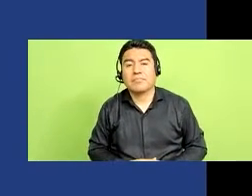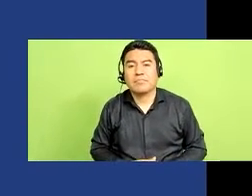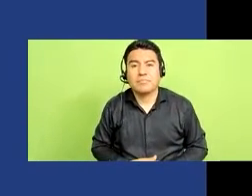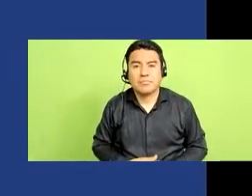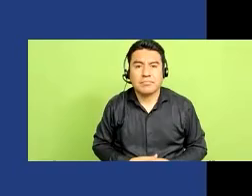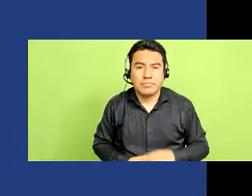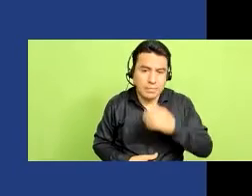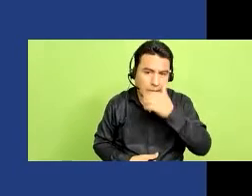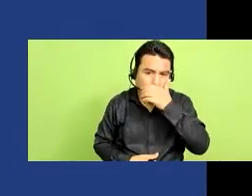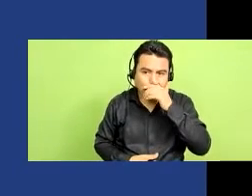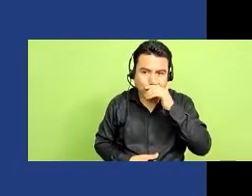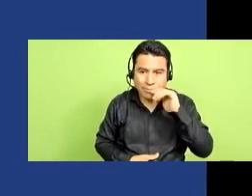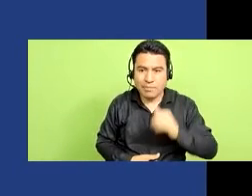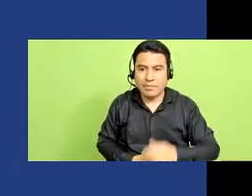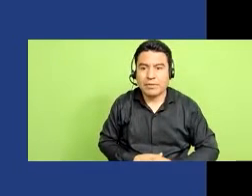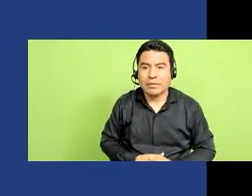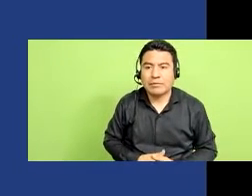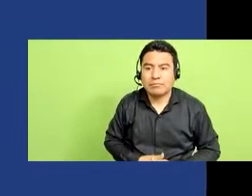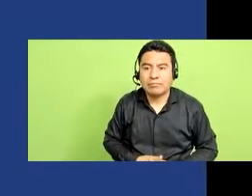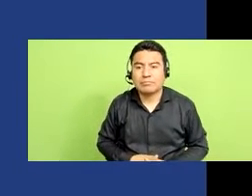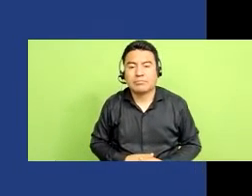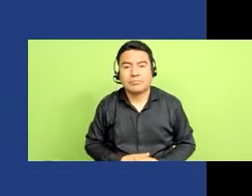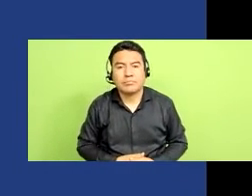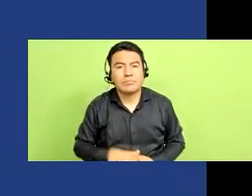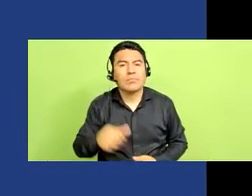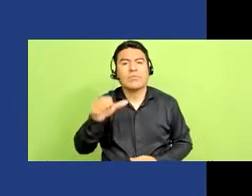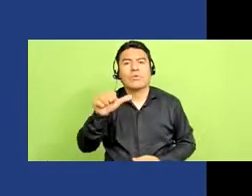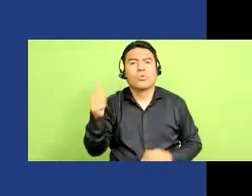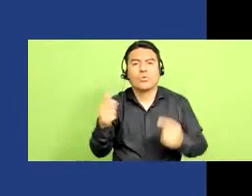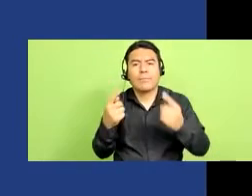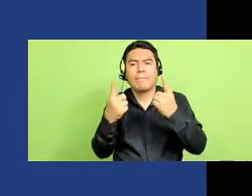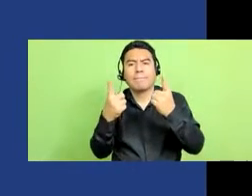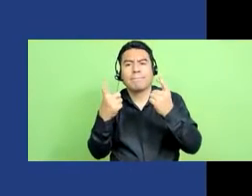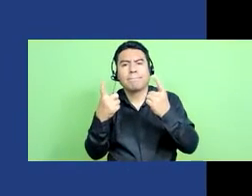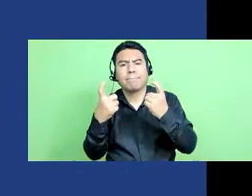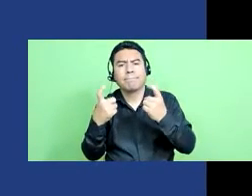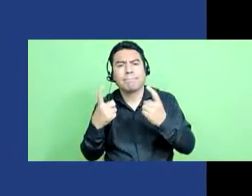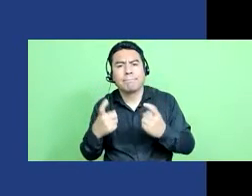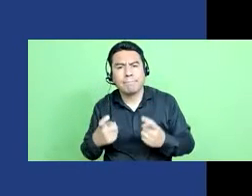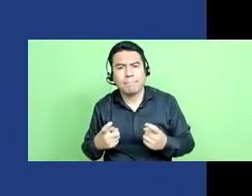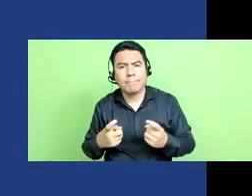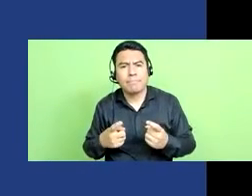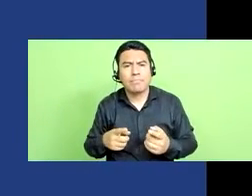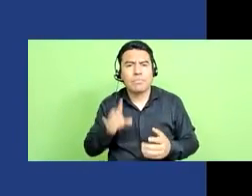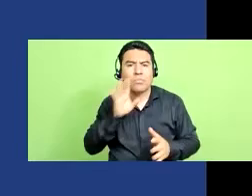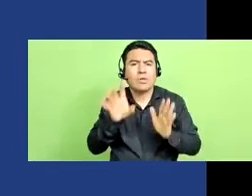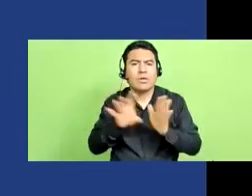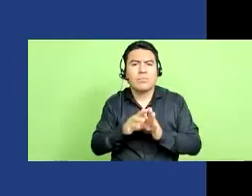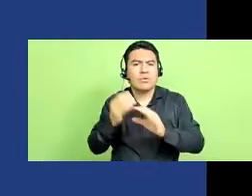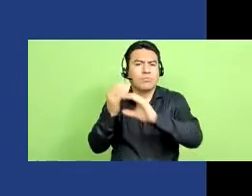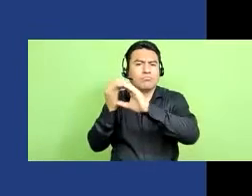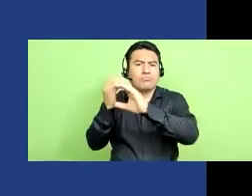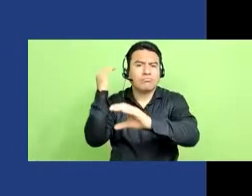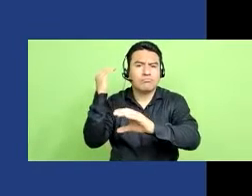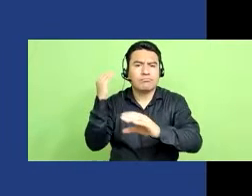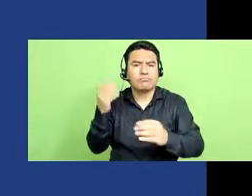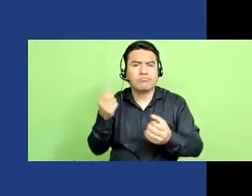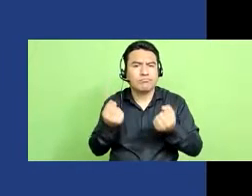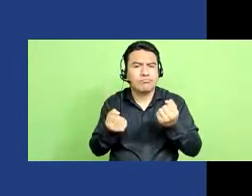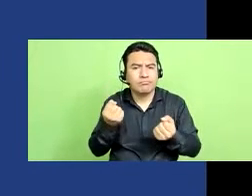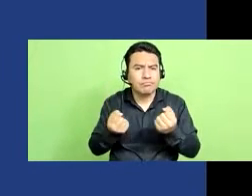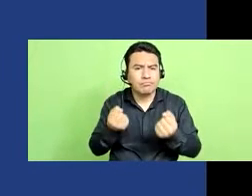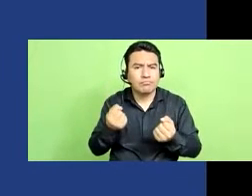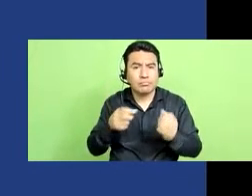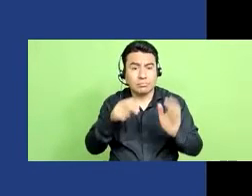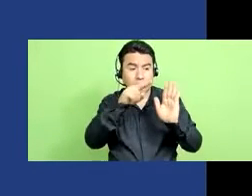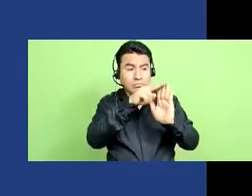mariela esto está entonces no preguntas sobre el tema del transporte aplica esta norma